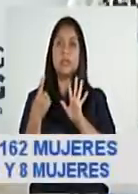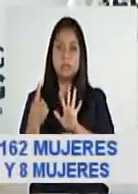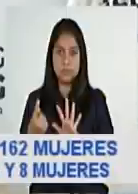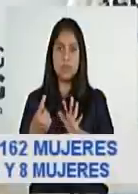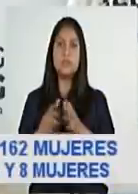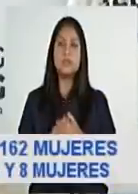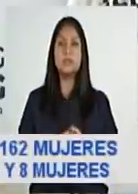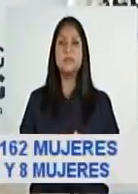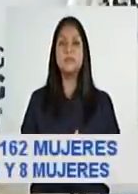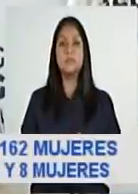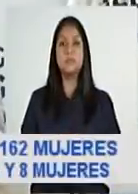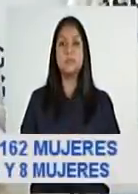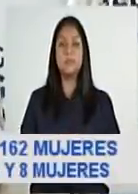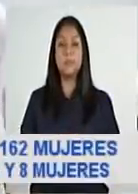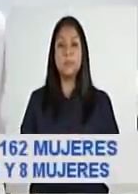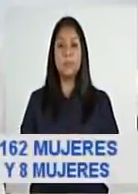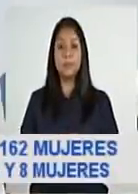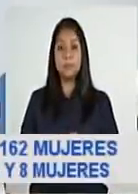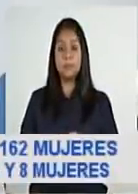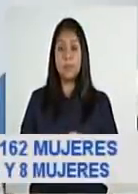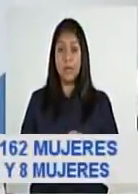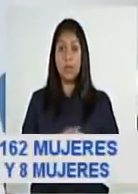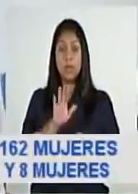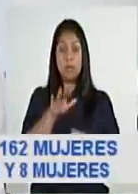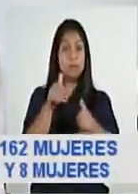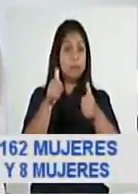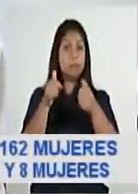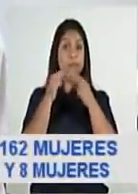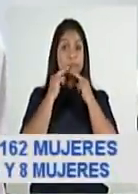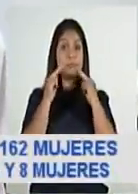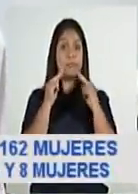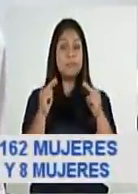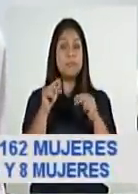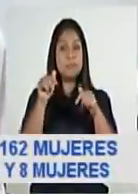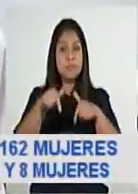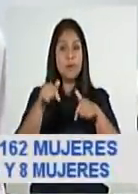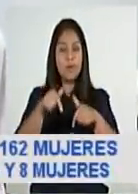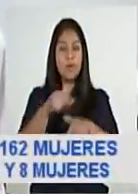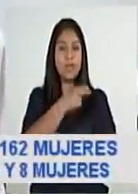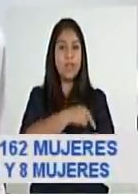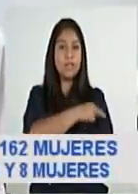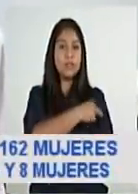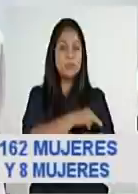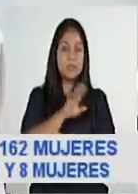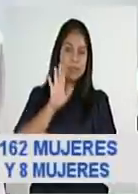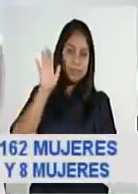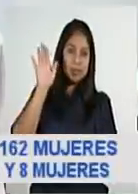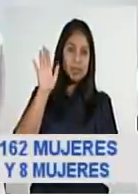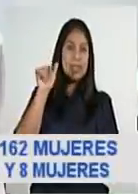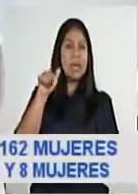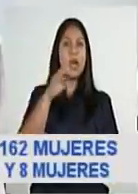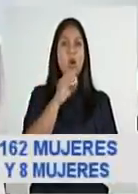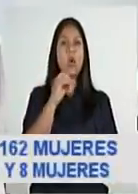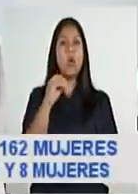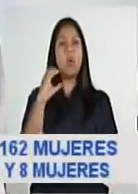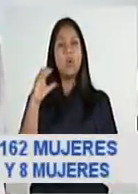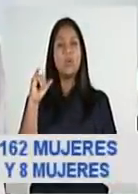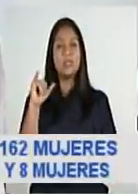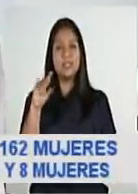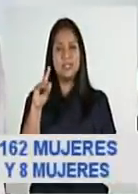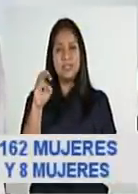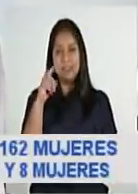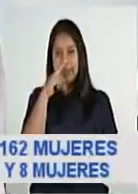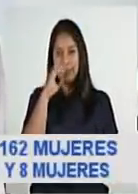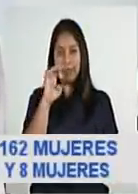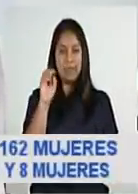7.866 casos. Una buena noticia, hoy en el Hospital Regional de Occidente tuvimos